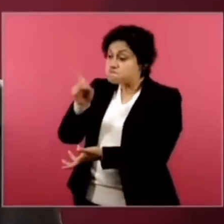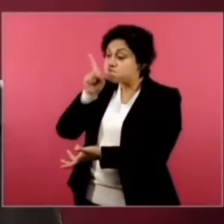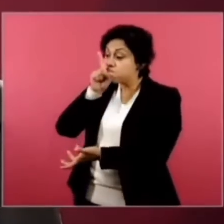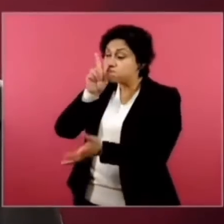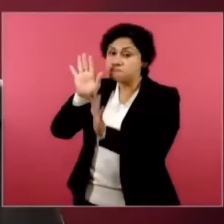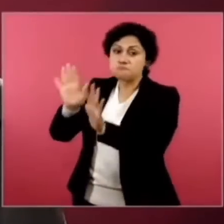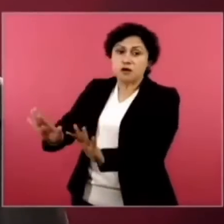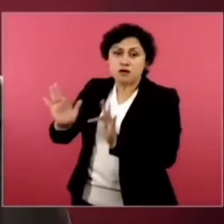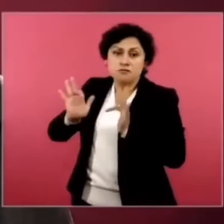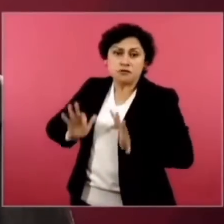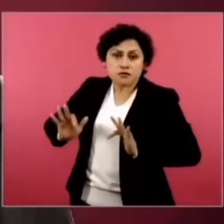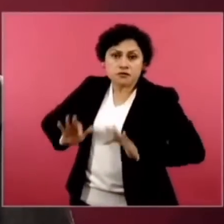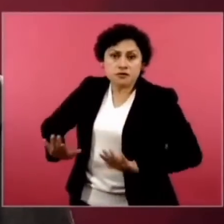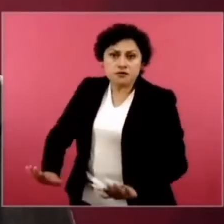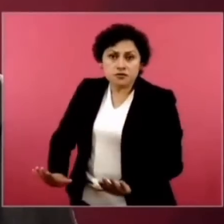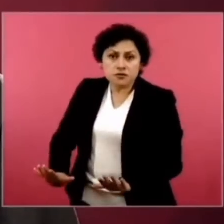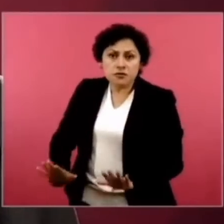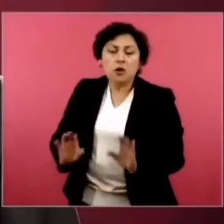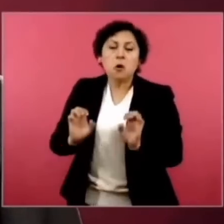aguantamos?